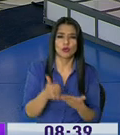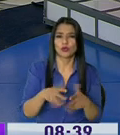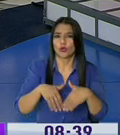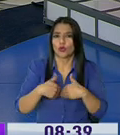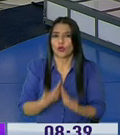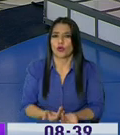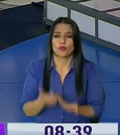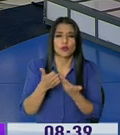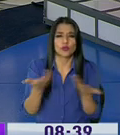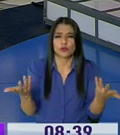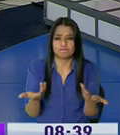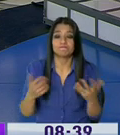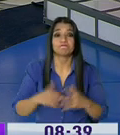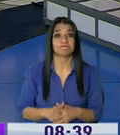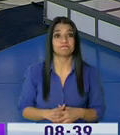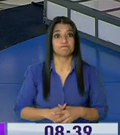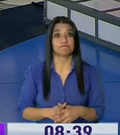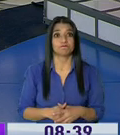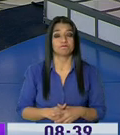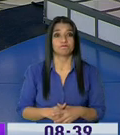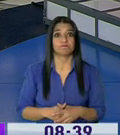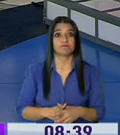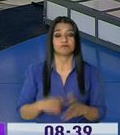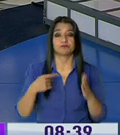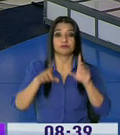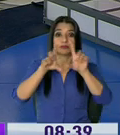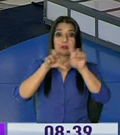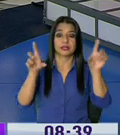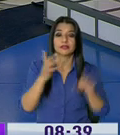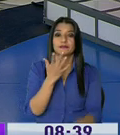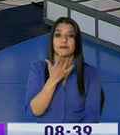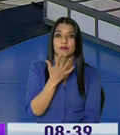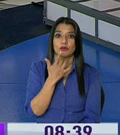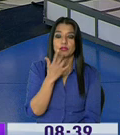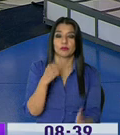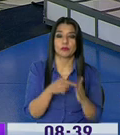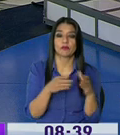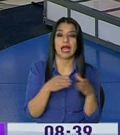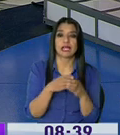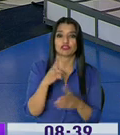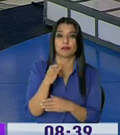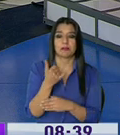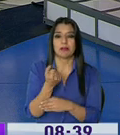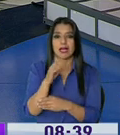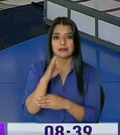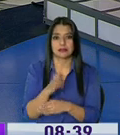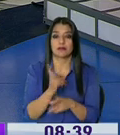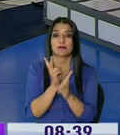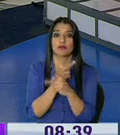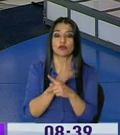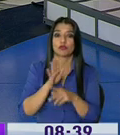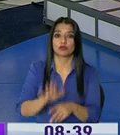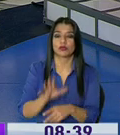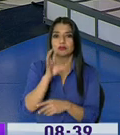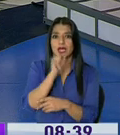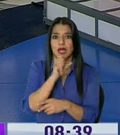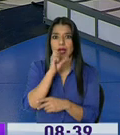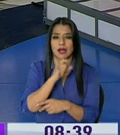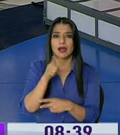cómo ayudamos. No solamente en este caso de la Corporación Favorita, mire, hemos tenido sopastas, hemos tenido los productores de las naranjas,